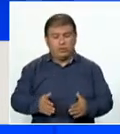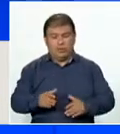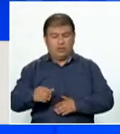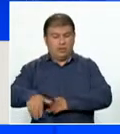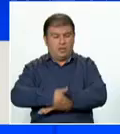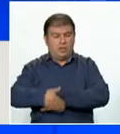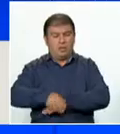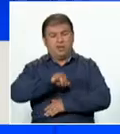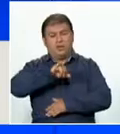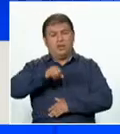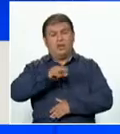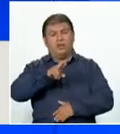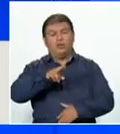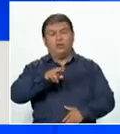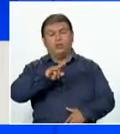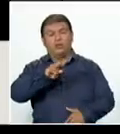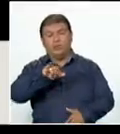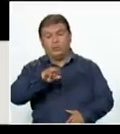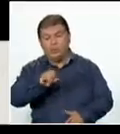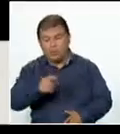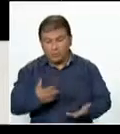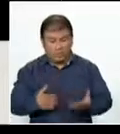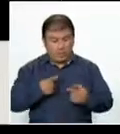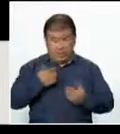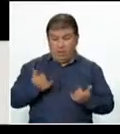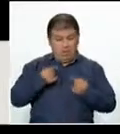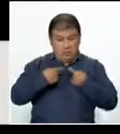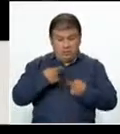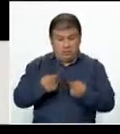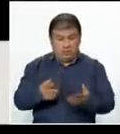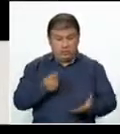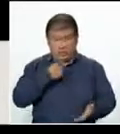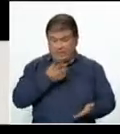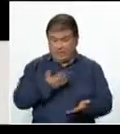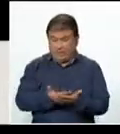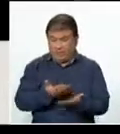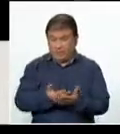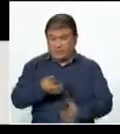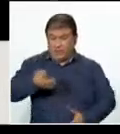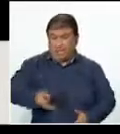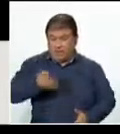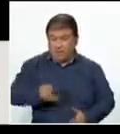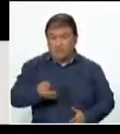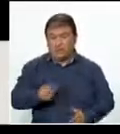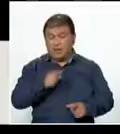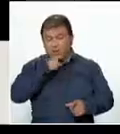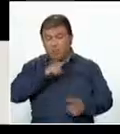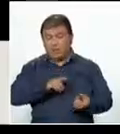Jirón de la Unión. Por ahora no se comenta, no se confirma si es que se trataba de una cambista.